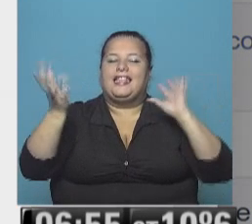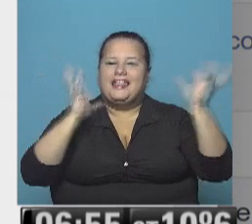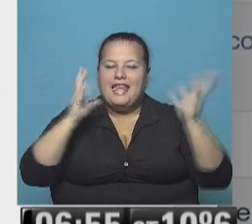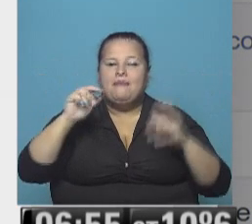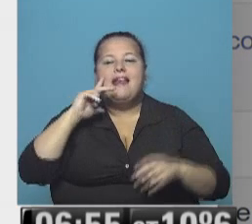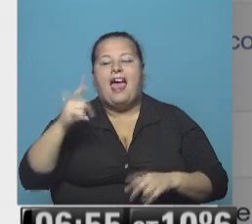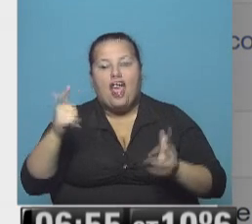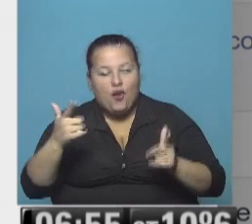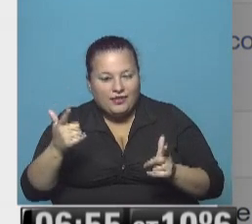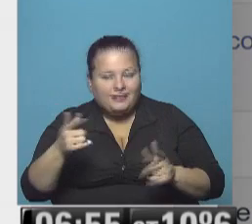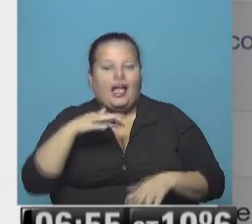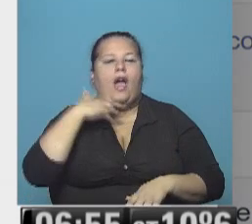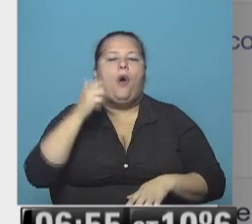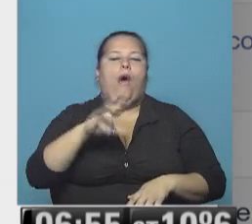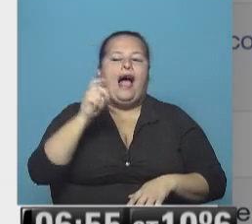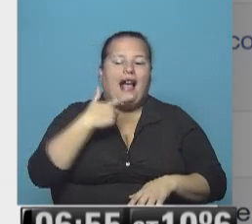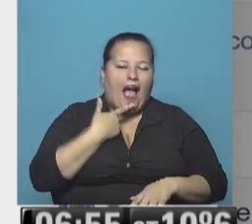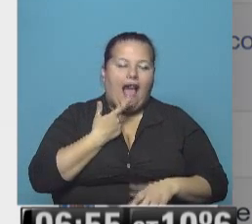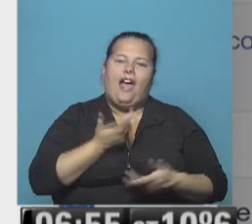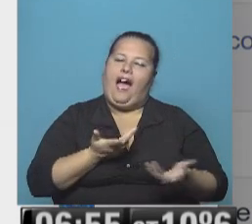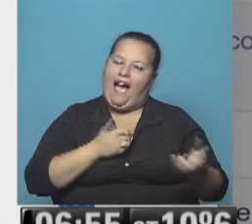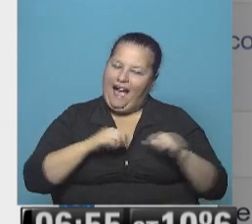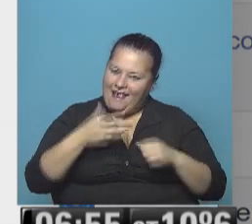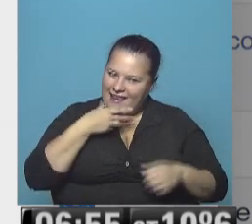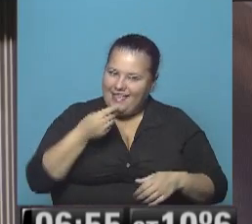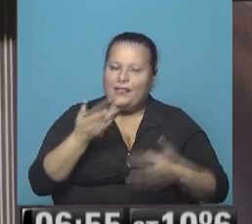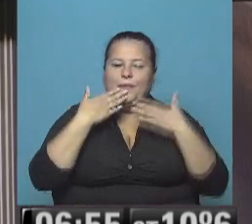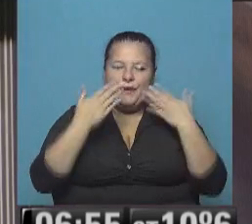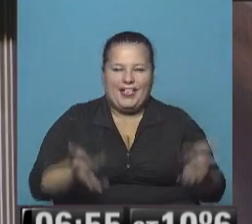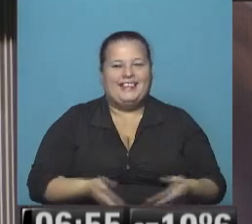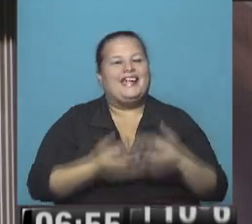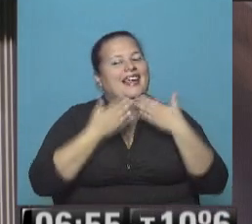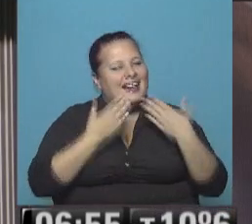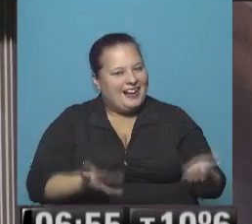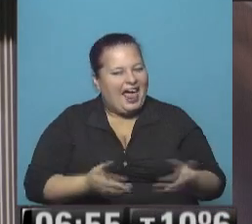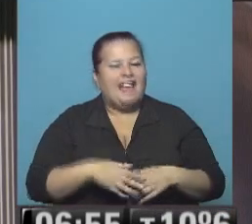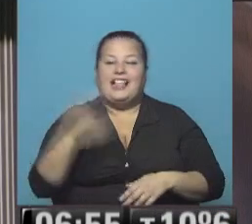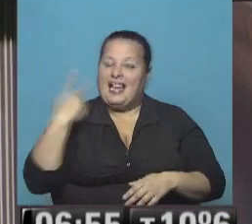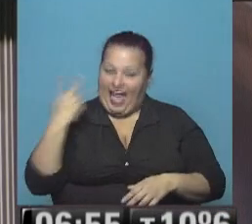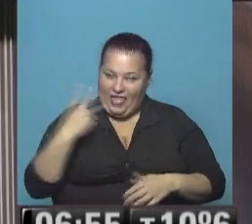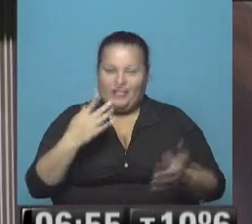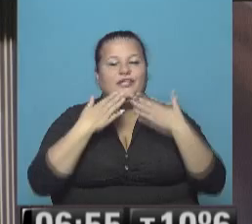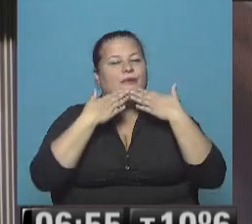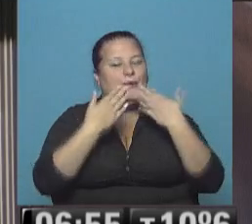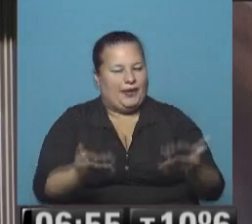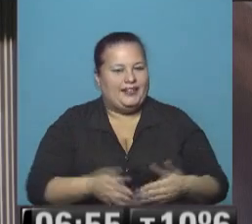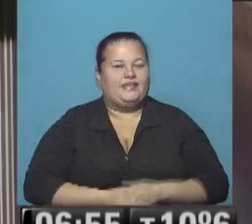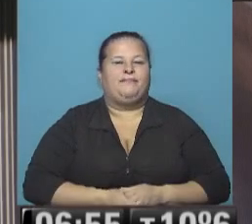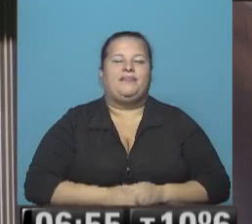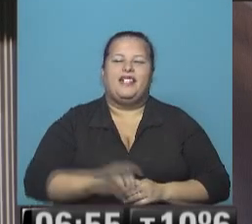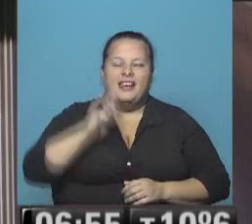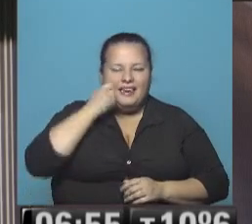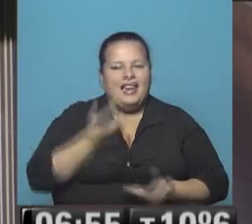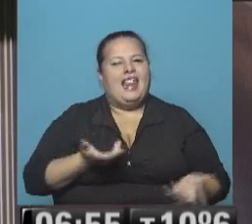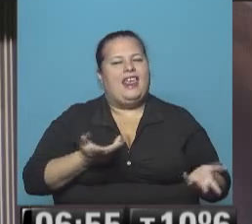nadie no está juan carlos bustamante que seductor cuénteme un beso que le hacía a juan carlos las dos te mandamos un besito enorme que el